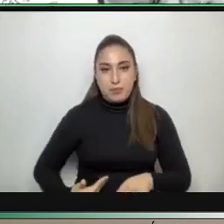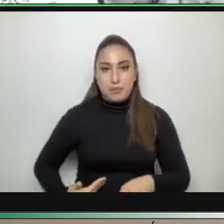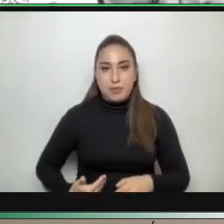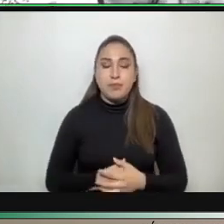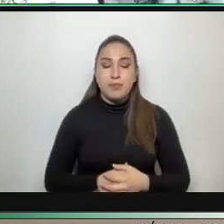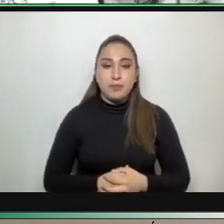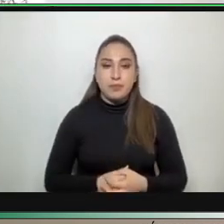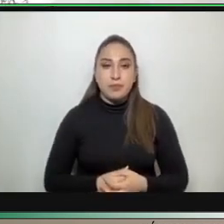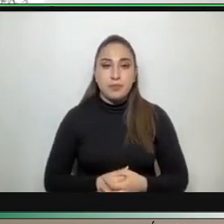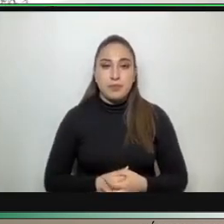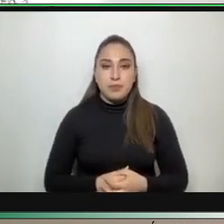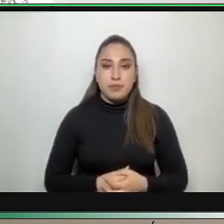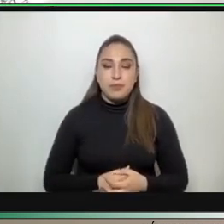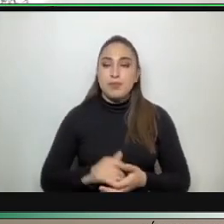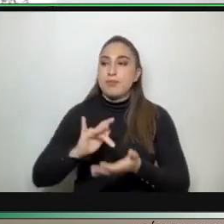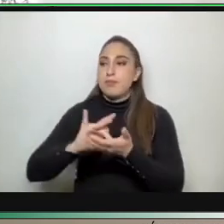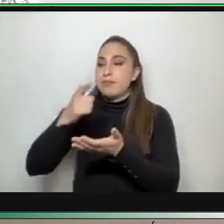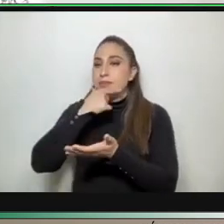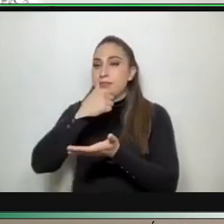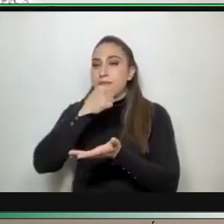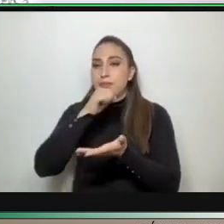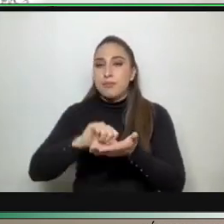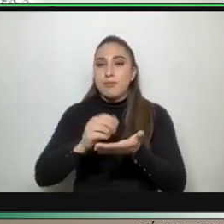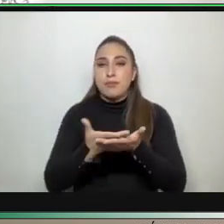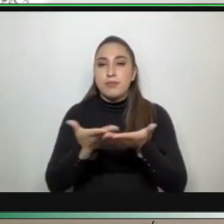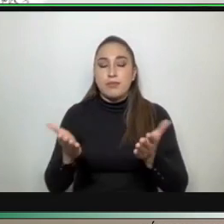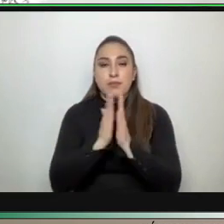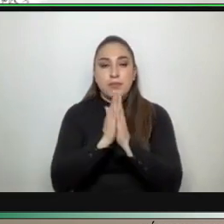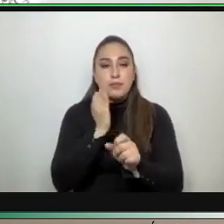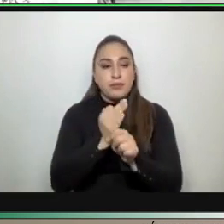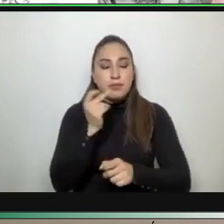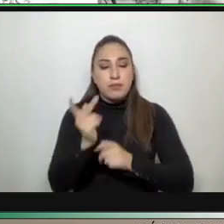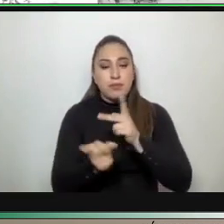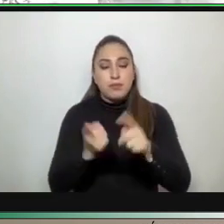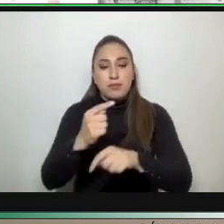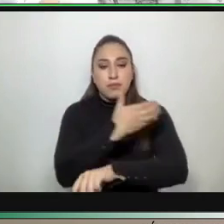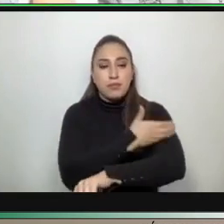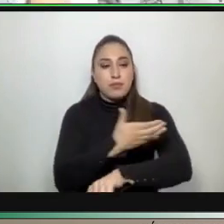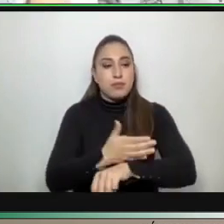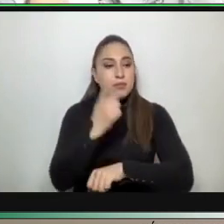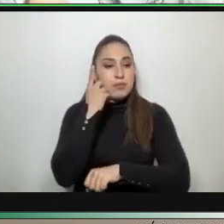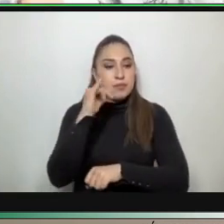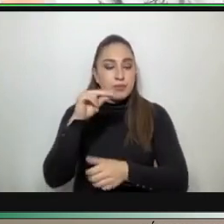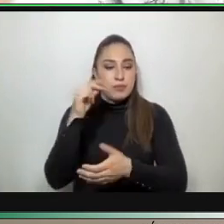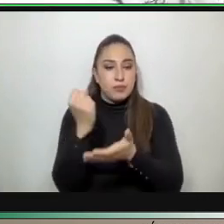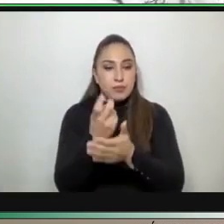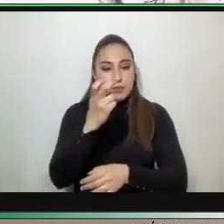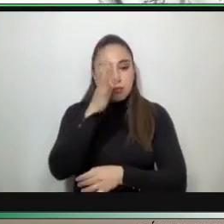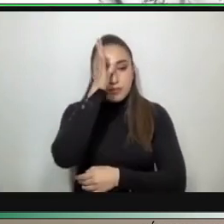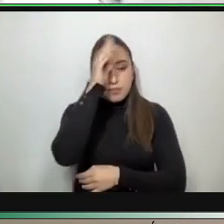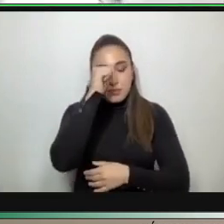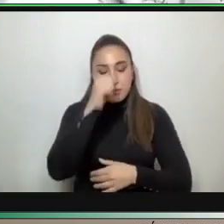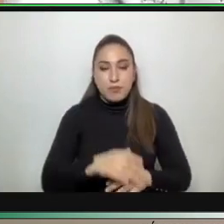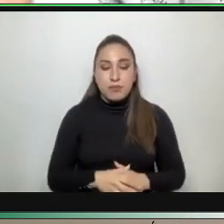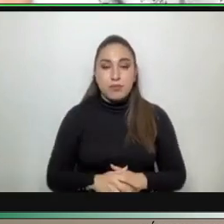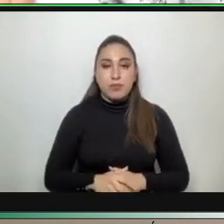Gracias, diputado. Le solicita someta en votación nominal si es de aprobarse el acuerdo.